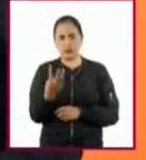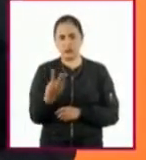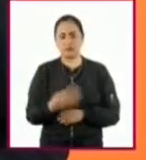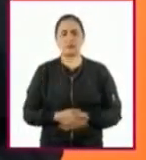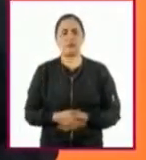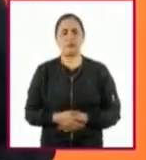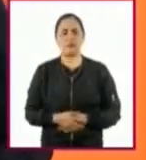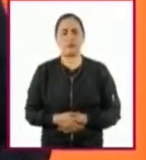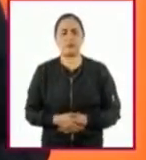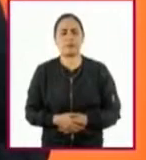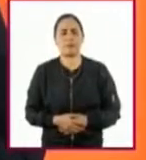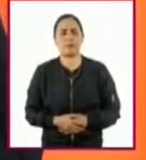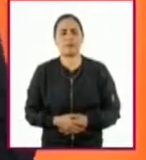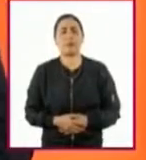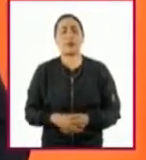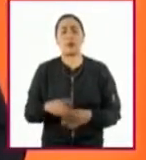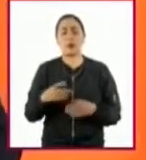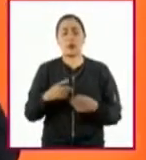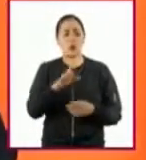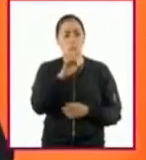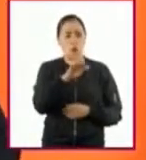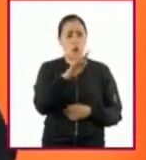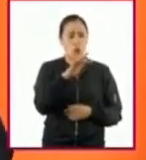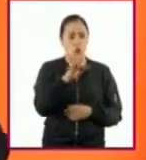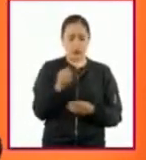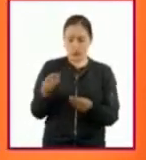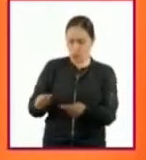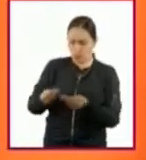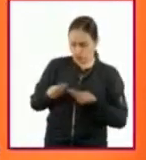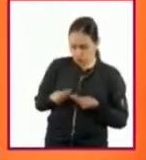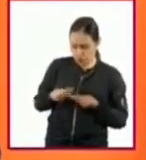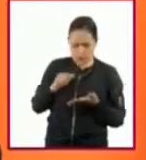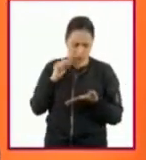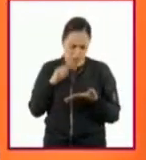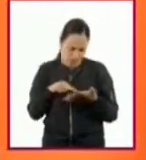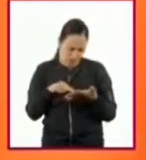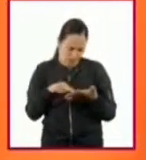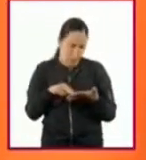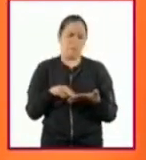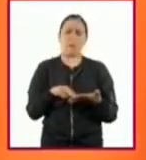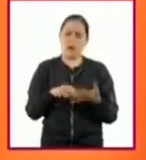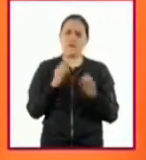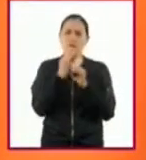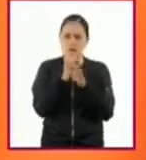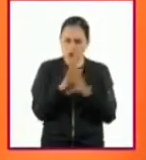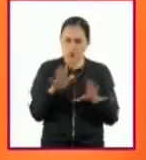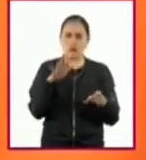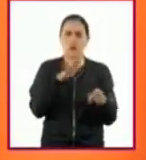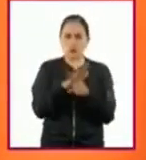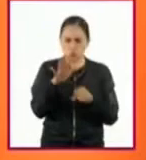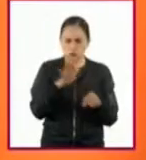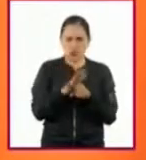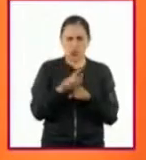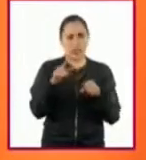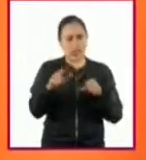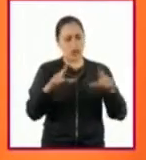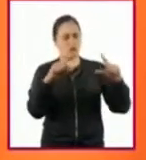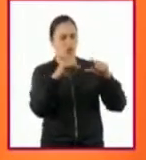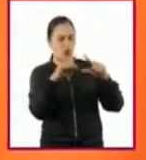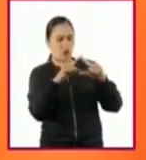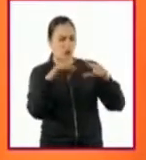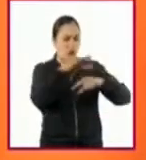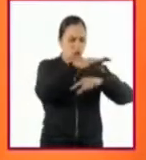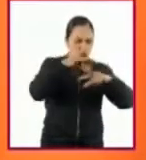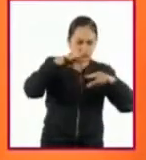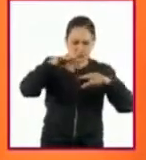recibió el mensaje, que fue Luis Adrián, ya tiene los elementos suficientes para trazar los triángulos que le pedí. Veamos